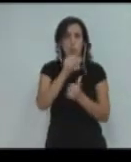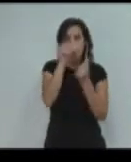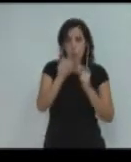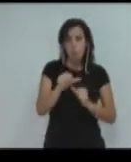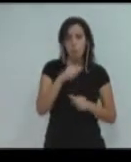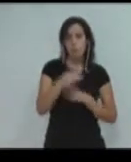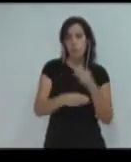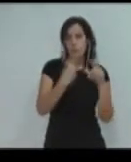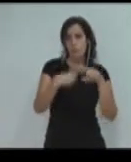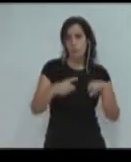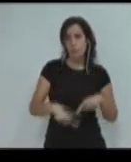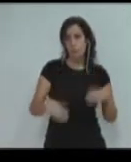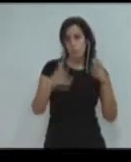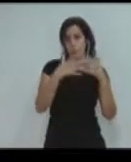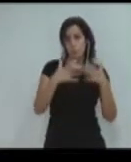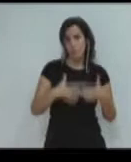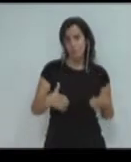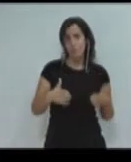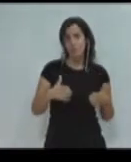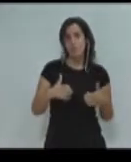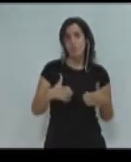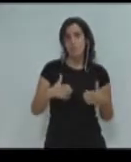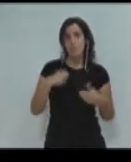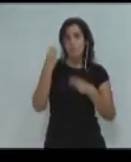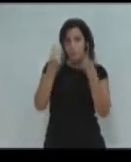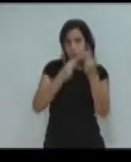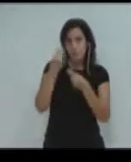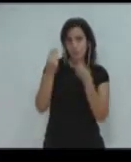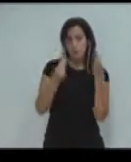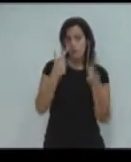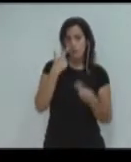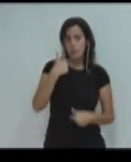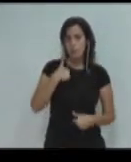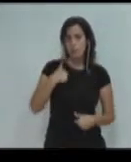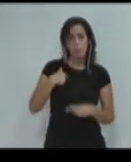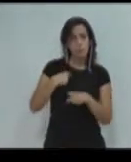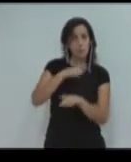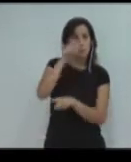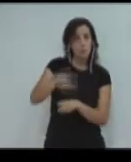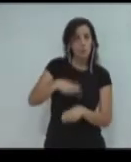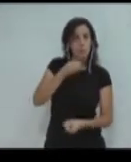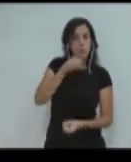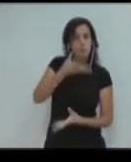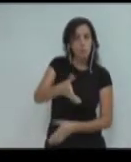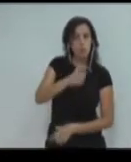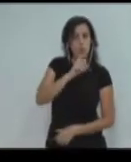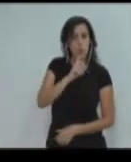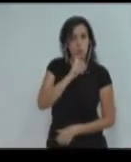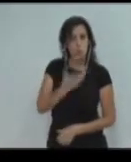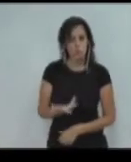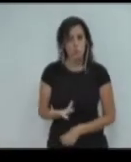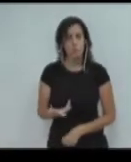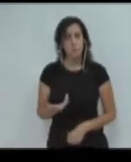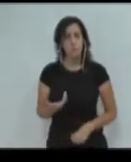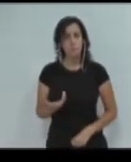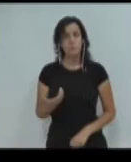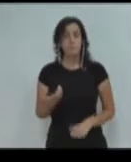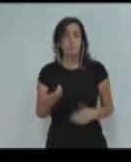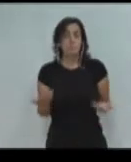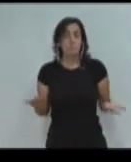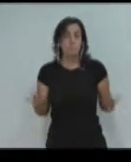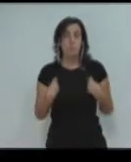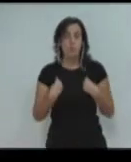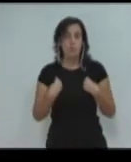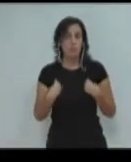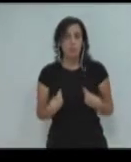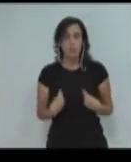cosas, que es aprender a pensar cómo transmito a esta persona aquello que quiero, ¿no? Entonces, y lo